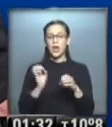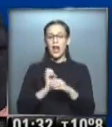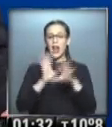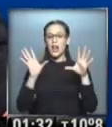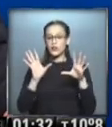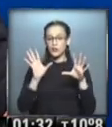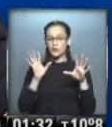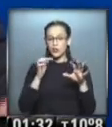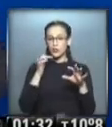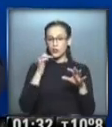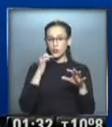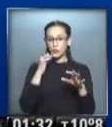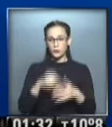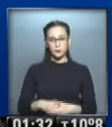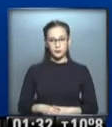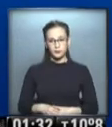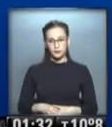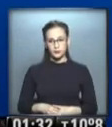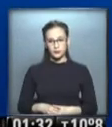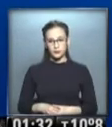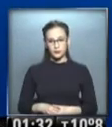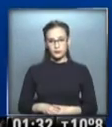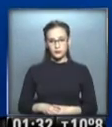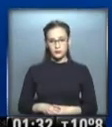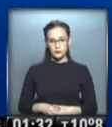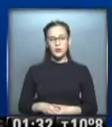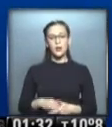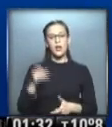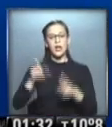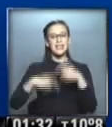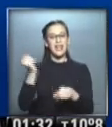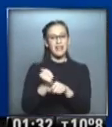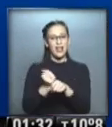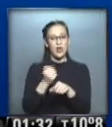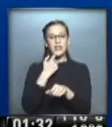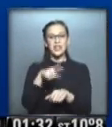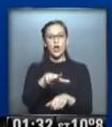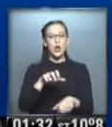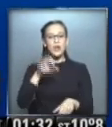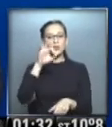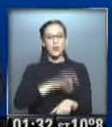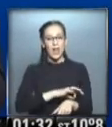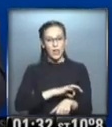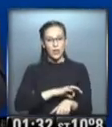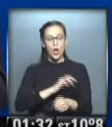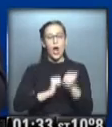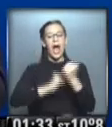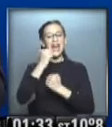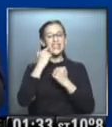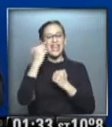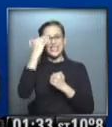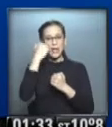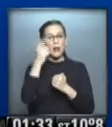aclaración. Lo que pasa ahora con los trabajadores es que los que cobren un sueldo bruto de hasta